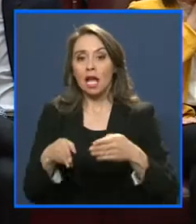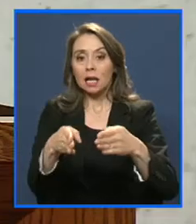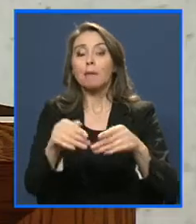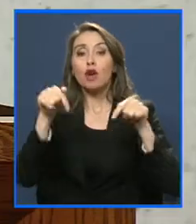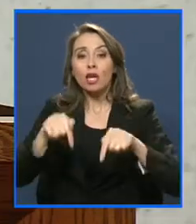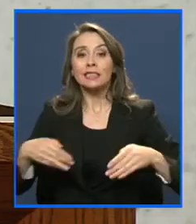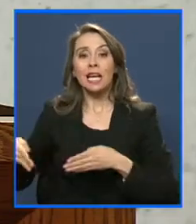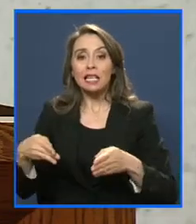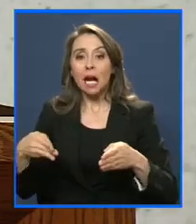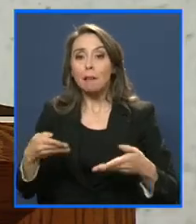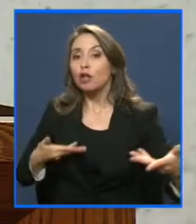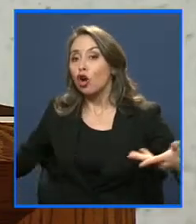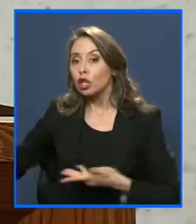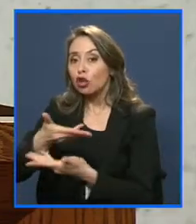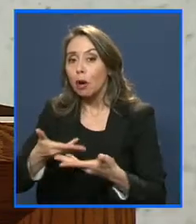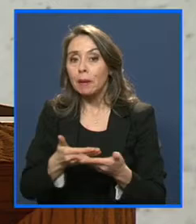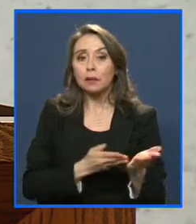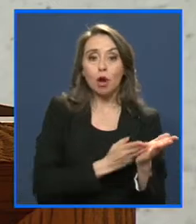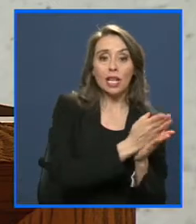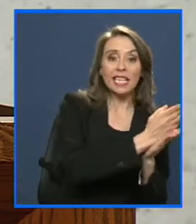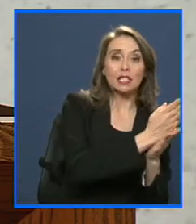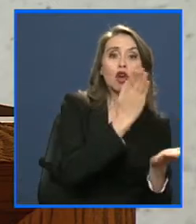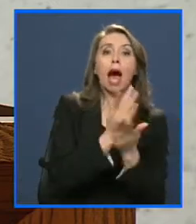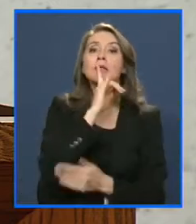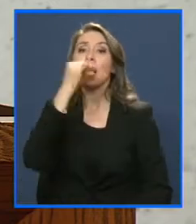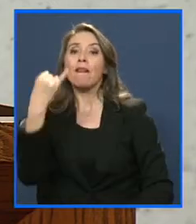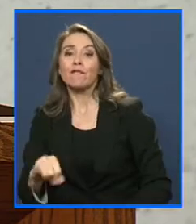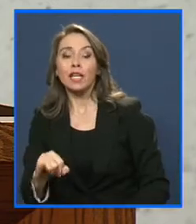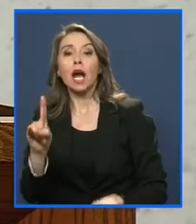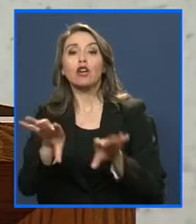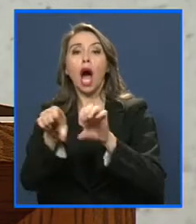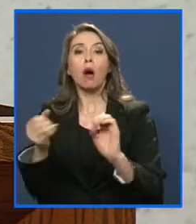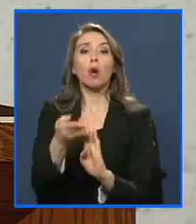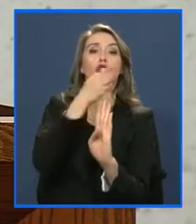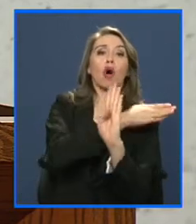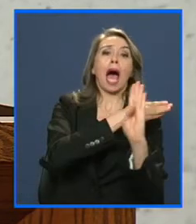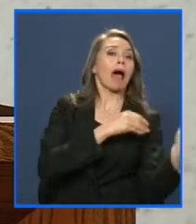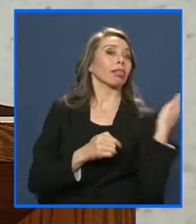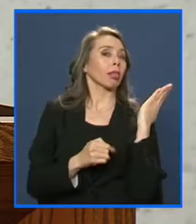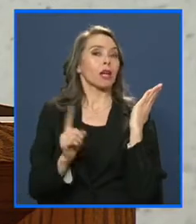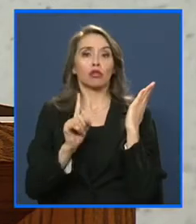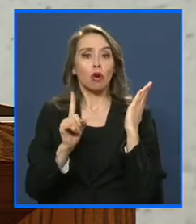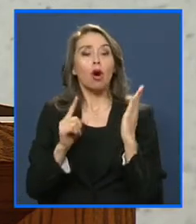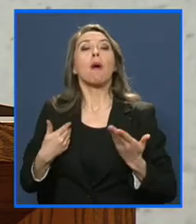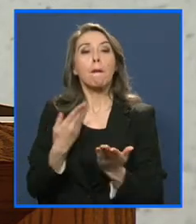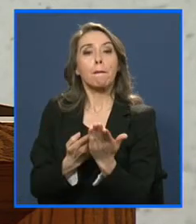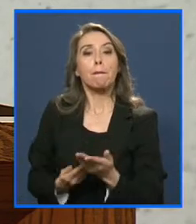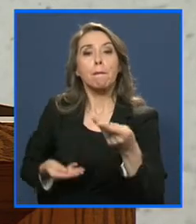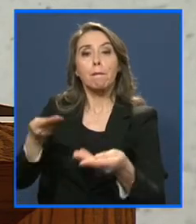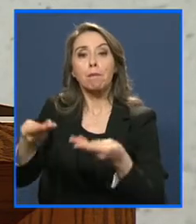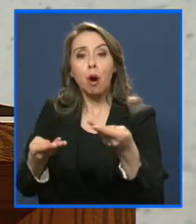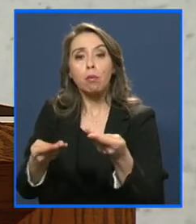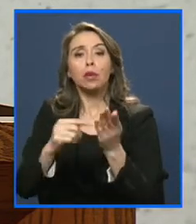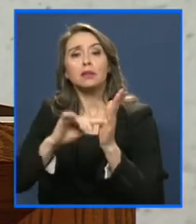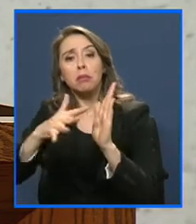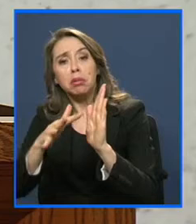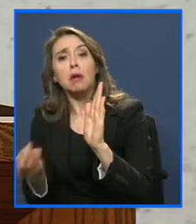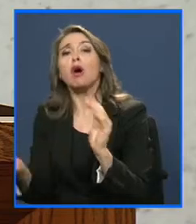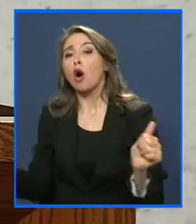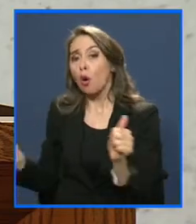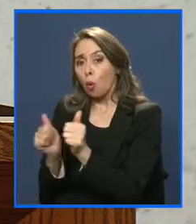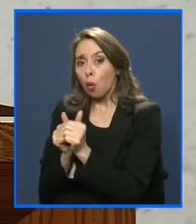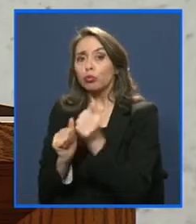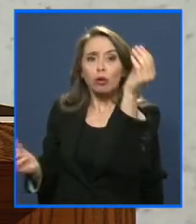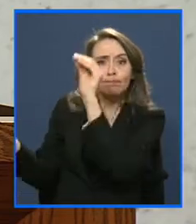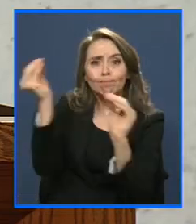compartido de principio a fin al que no se llega con acuerdos preconcebidos y no se llega con propuestas que pueden ser perfeccionadas en conjunto y de